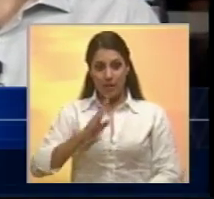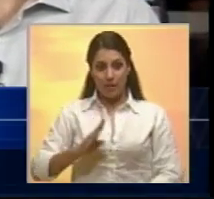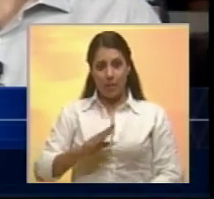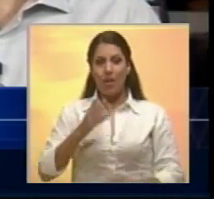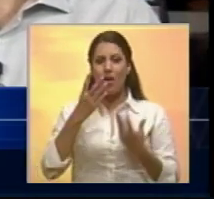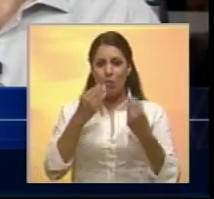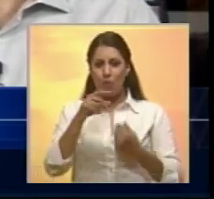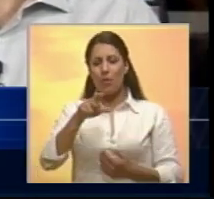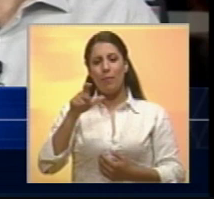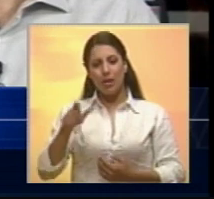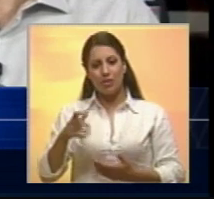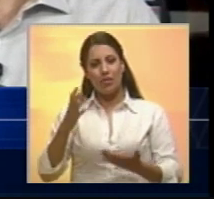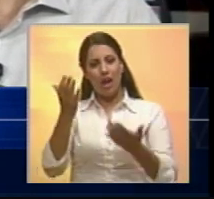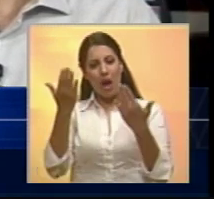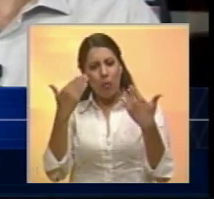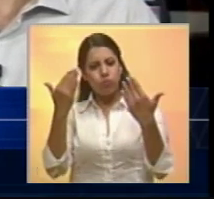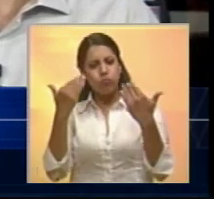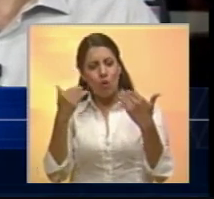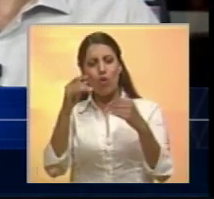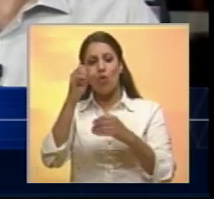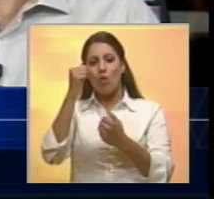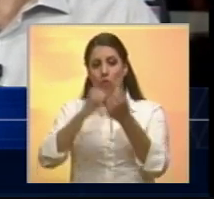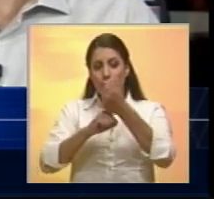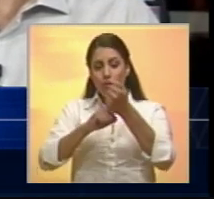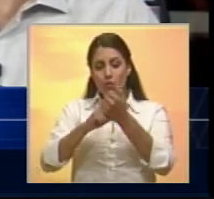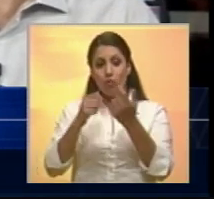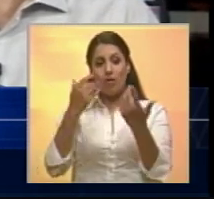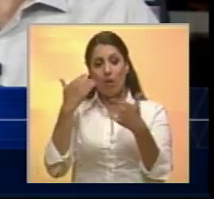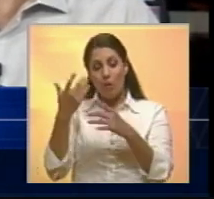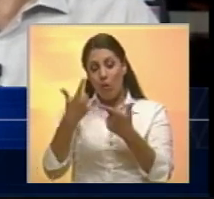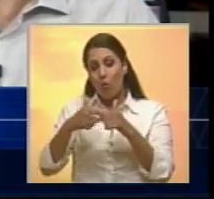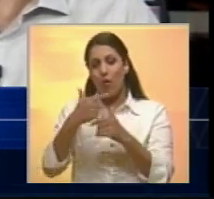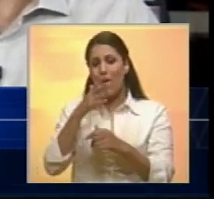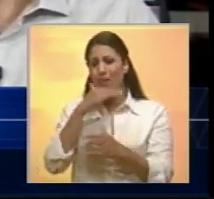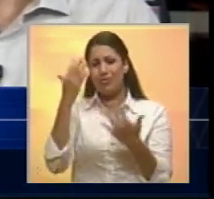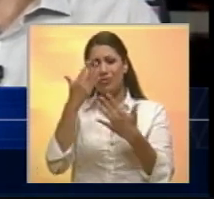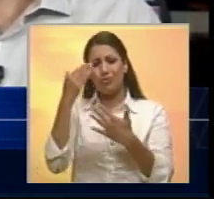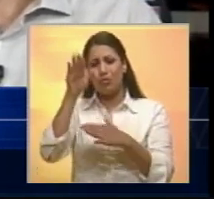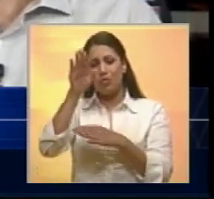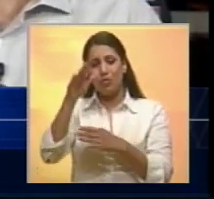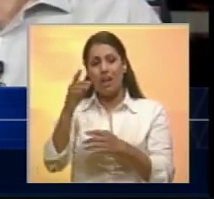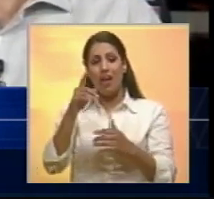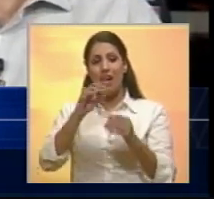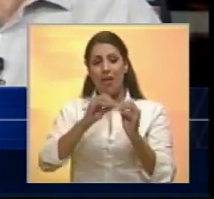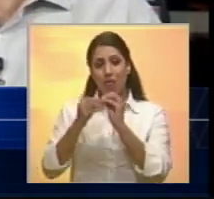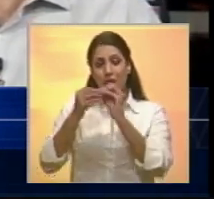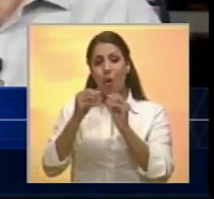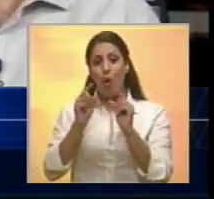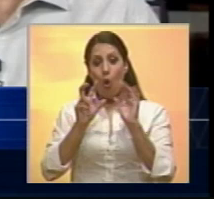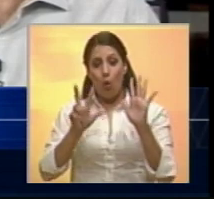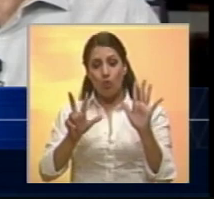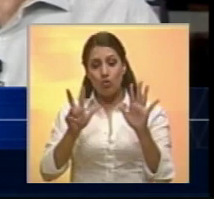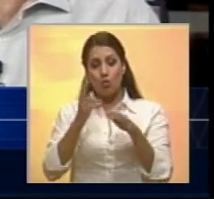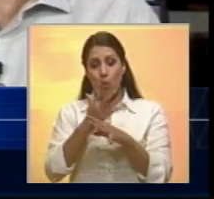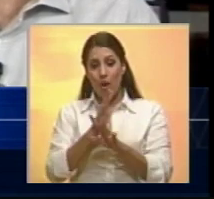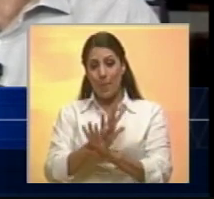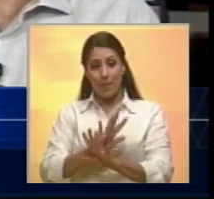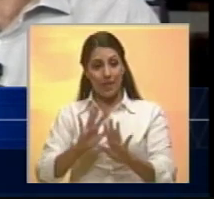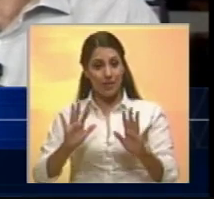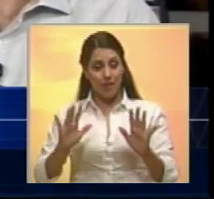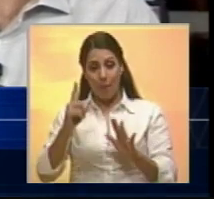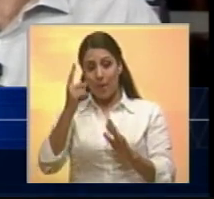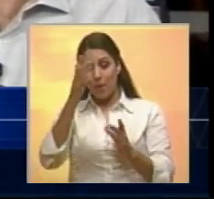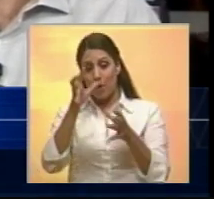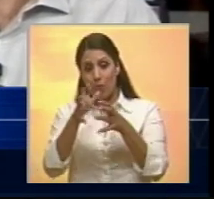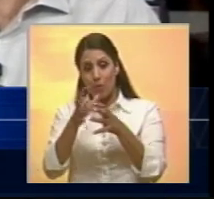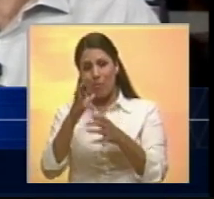Pese a muchos gestos de solidaridad, el futuro del chapecoense aún es incierto. Restaron solo 8 jugadores del plantel